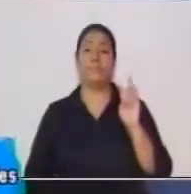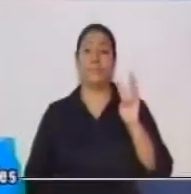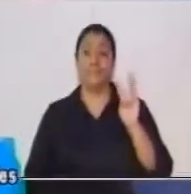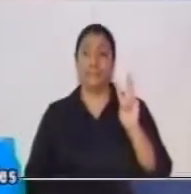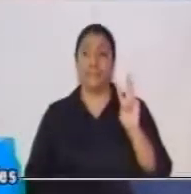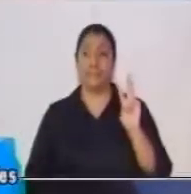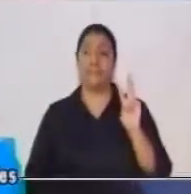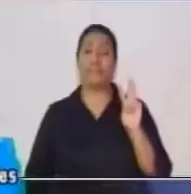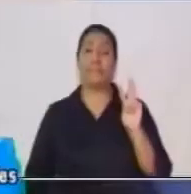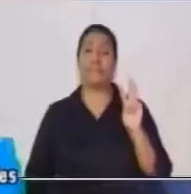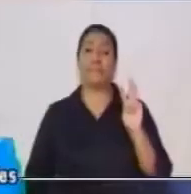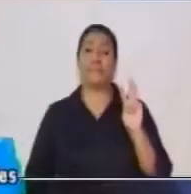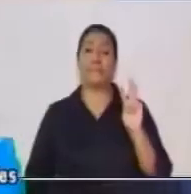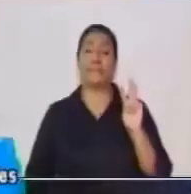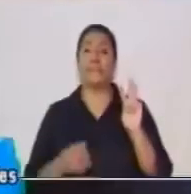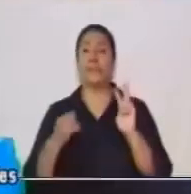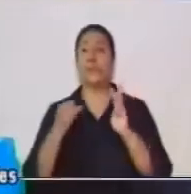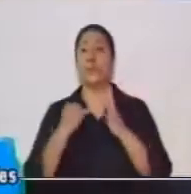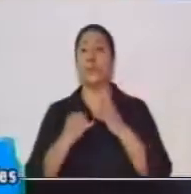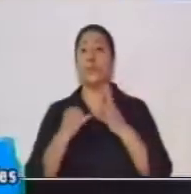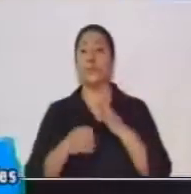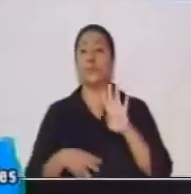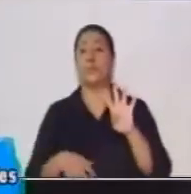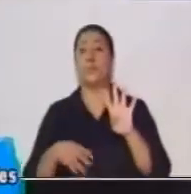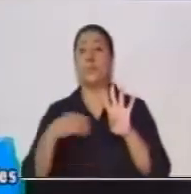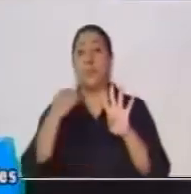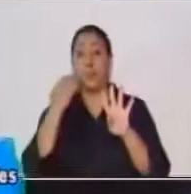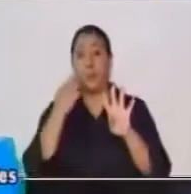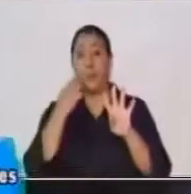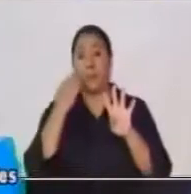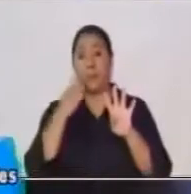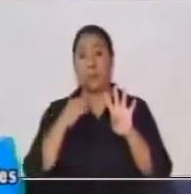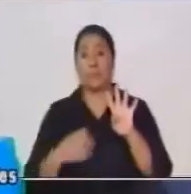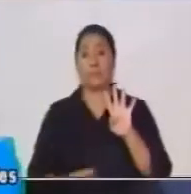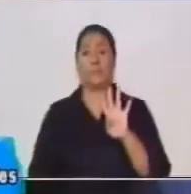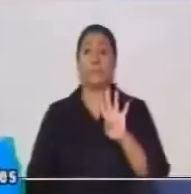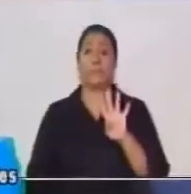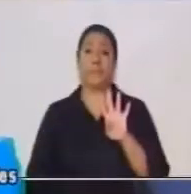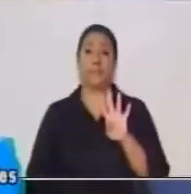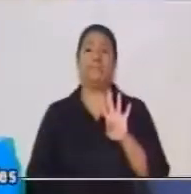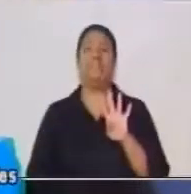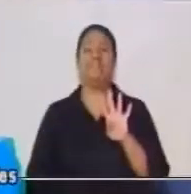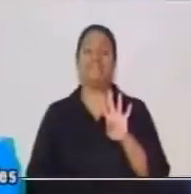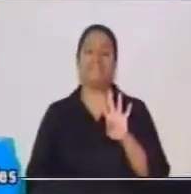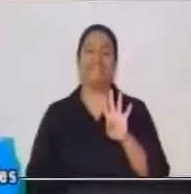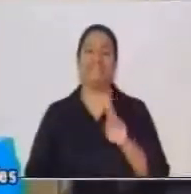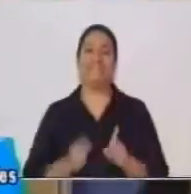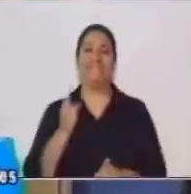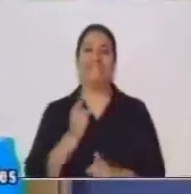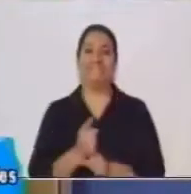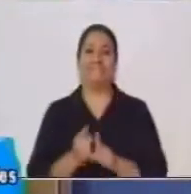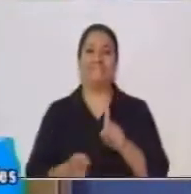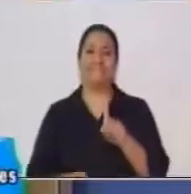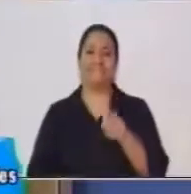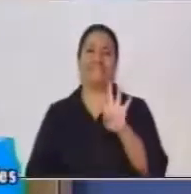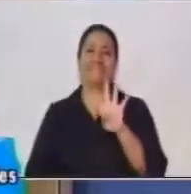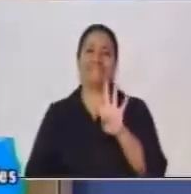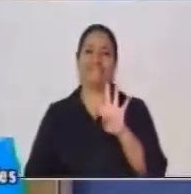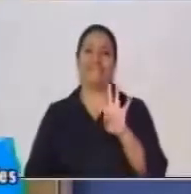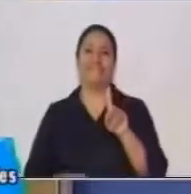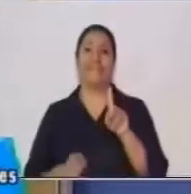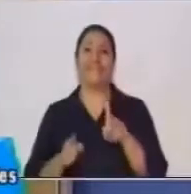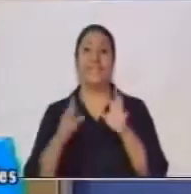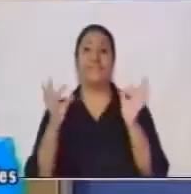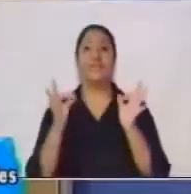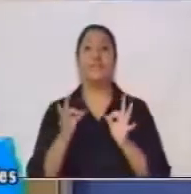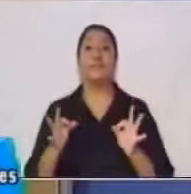3 y por último, nosotros aquí, ¿cuántos tenemos? Exacto, hemos formado el